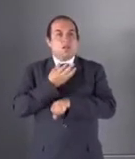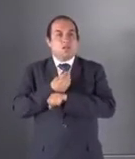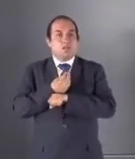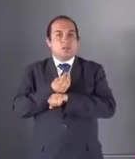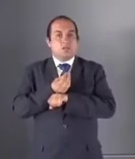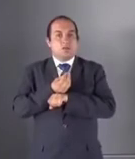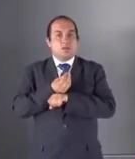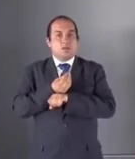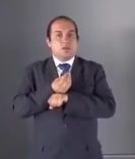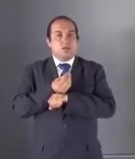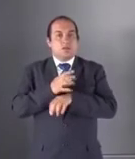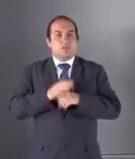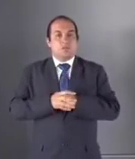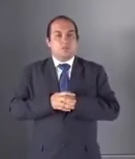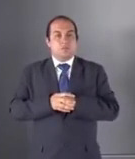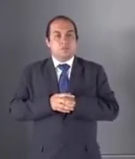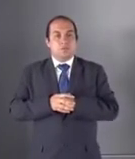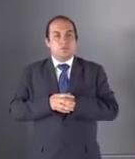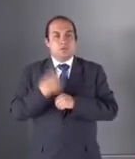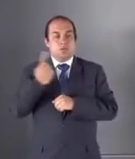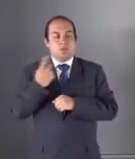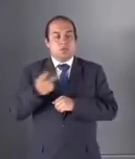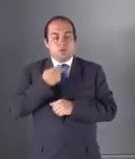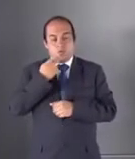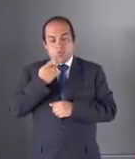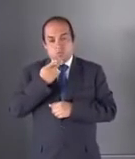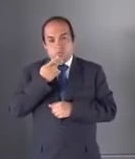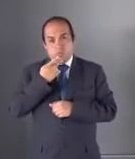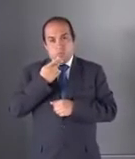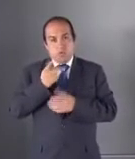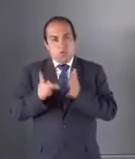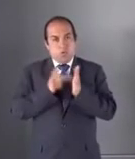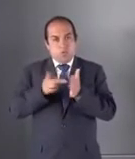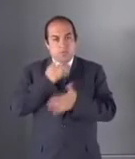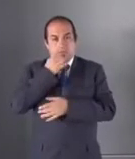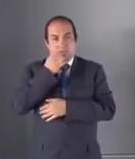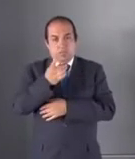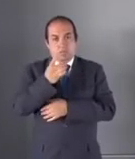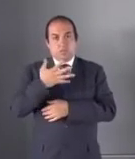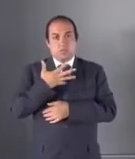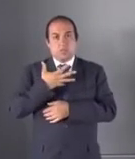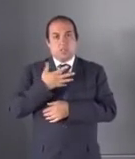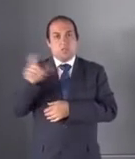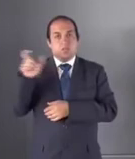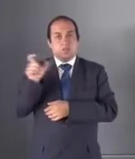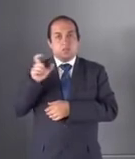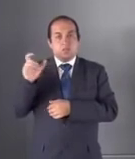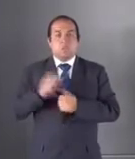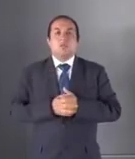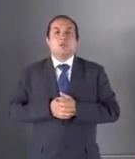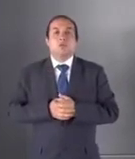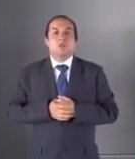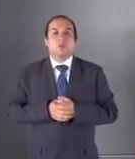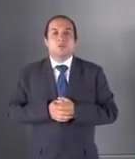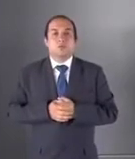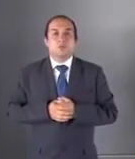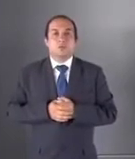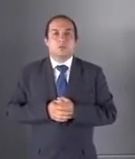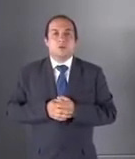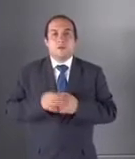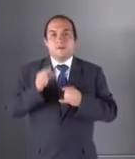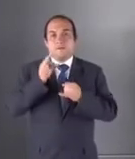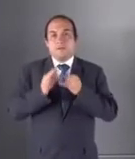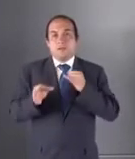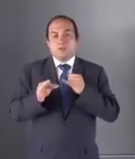inédita que no había tenido. Repetimos también, estaba el Parque Ecológico de Xochimilco, era un parque privatizado que no había